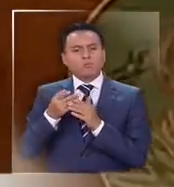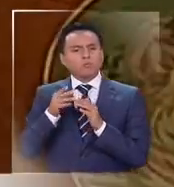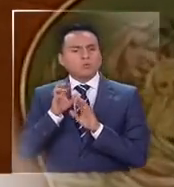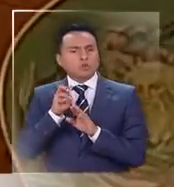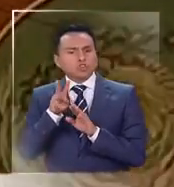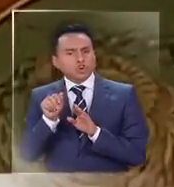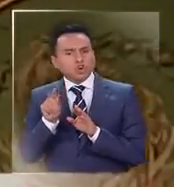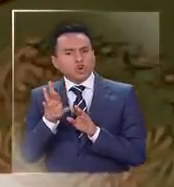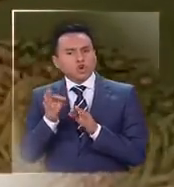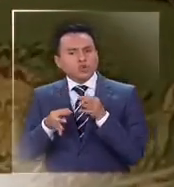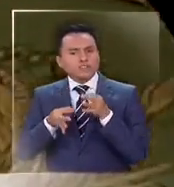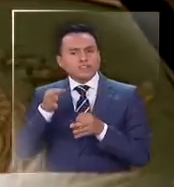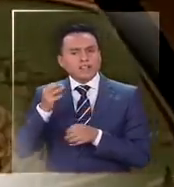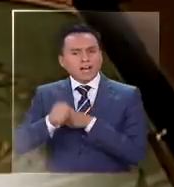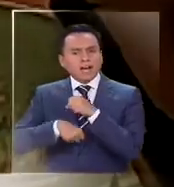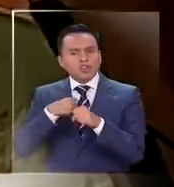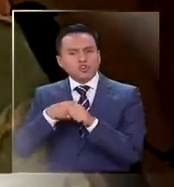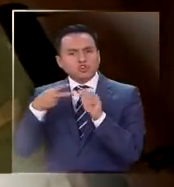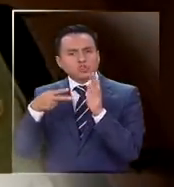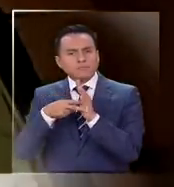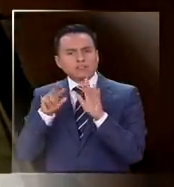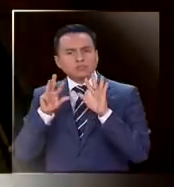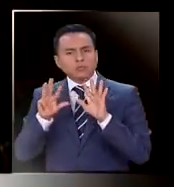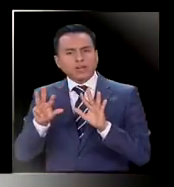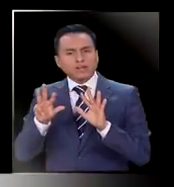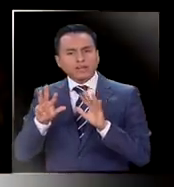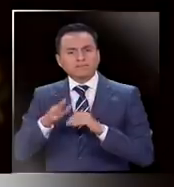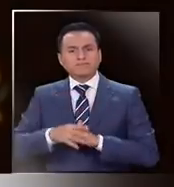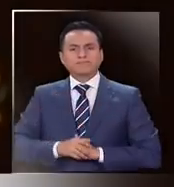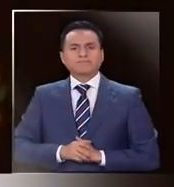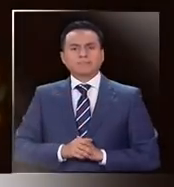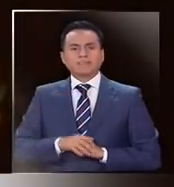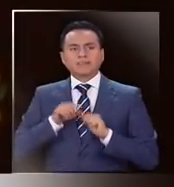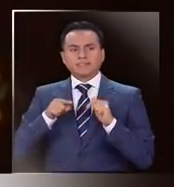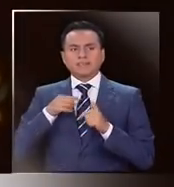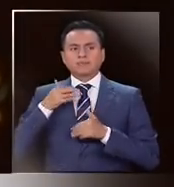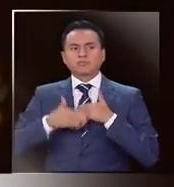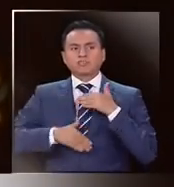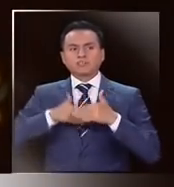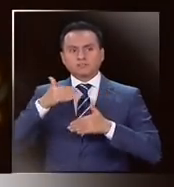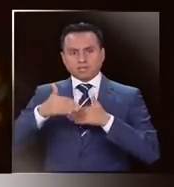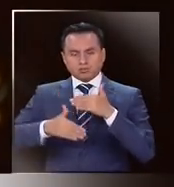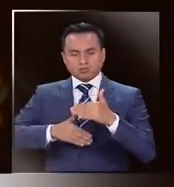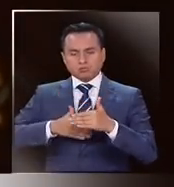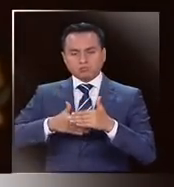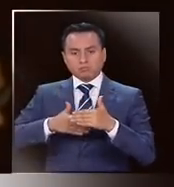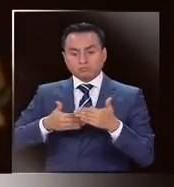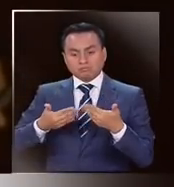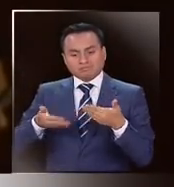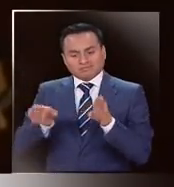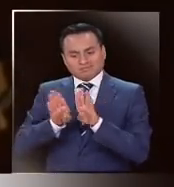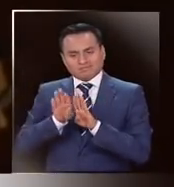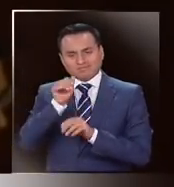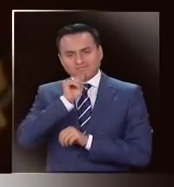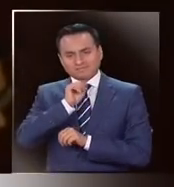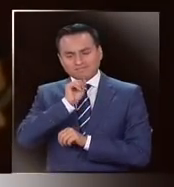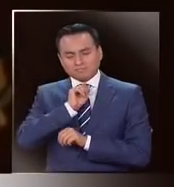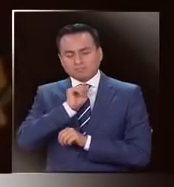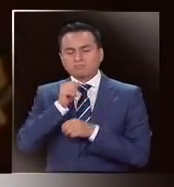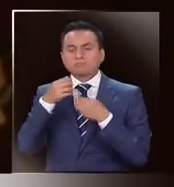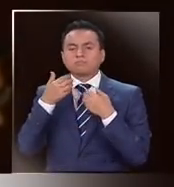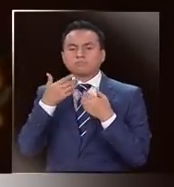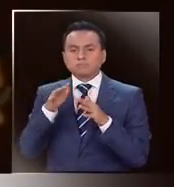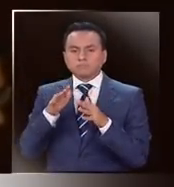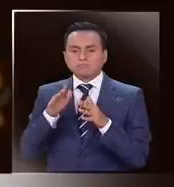judicial el año 2009. Este procedimiento, que aún no ha concluido, ocurre